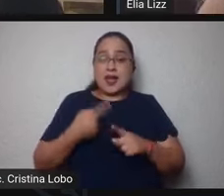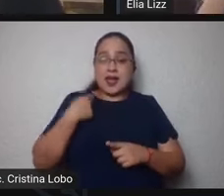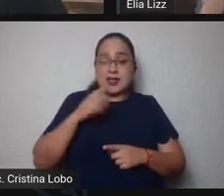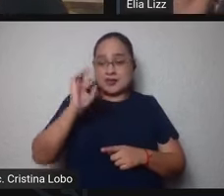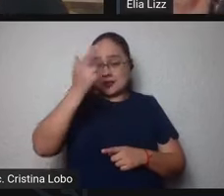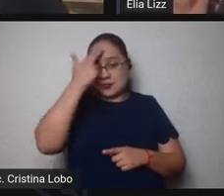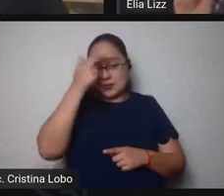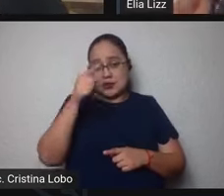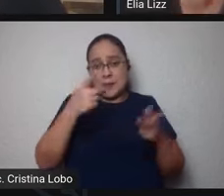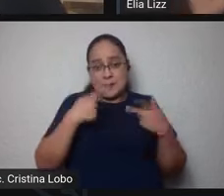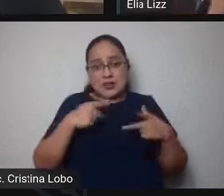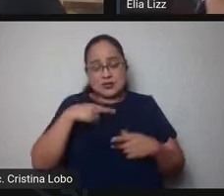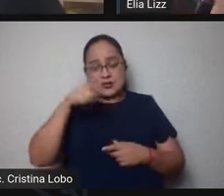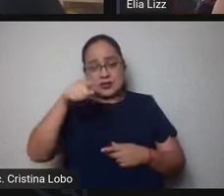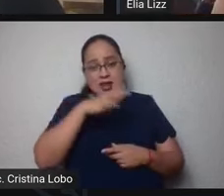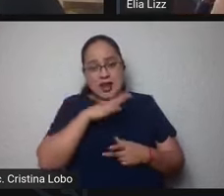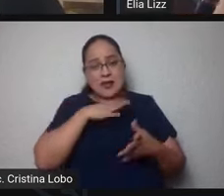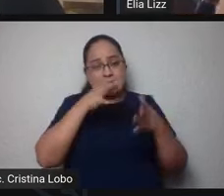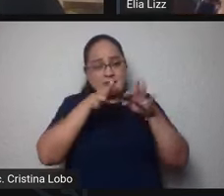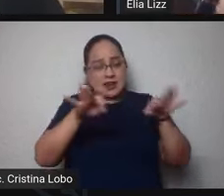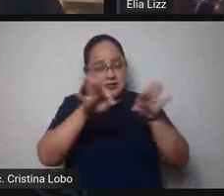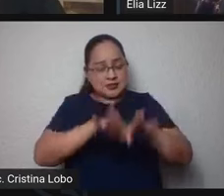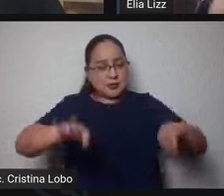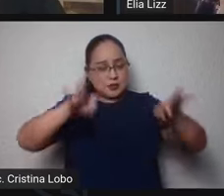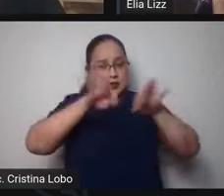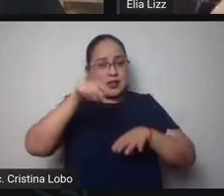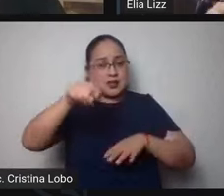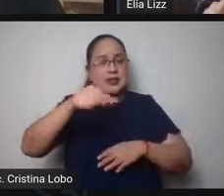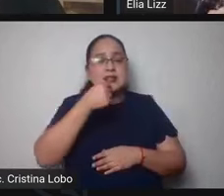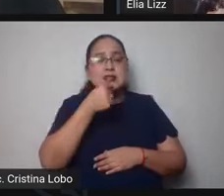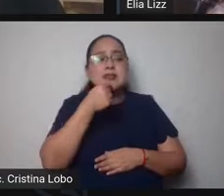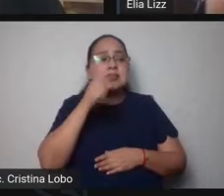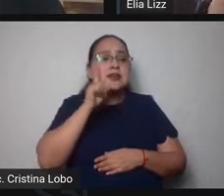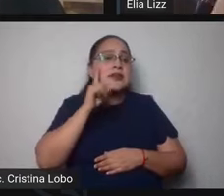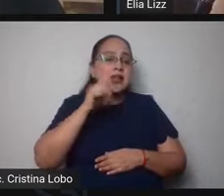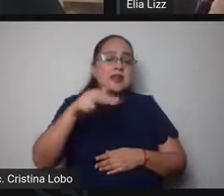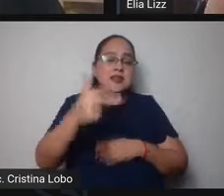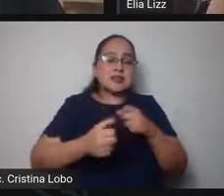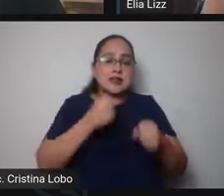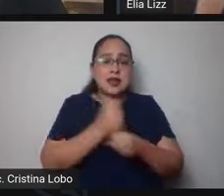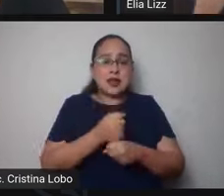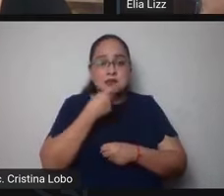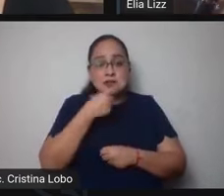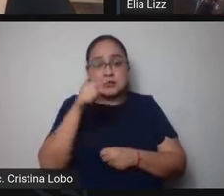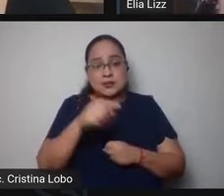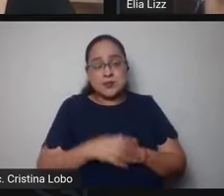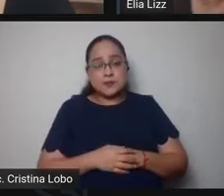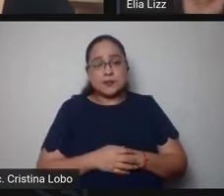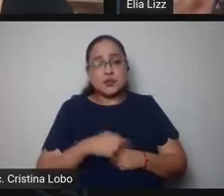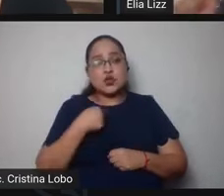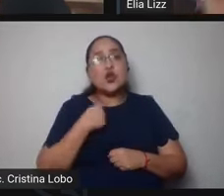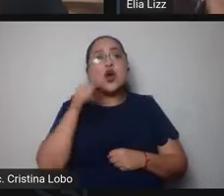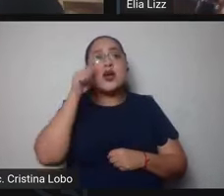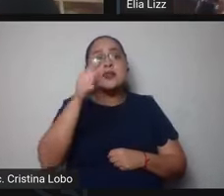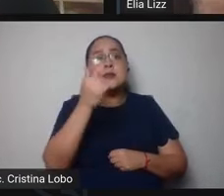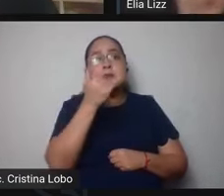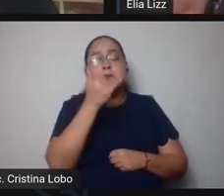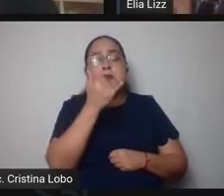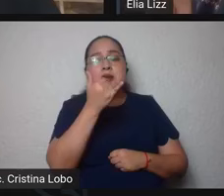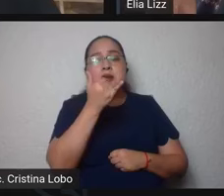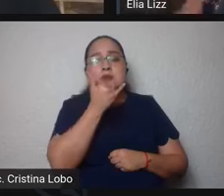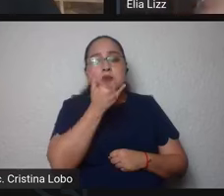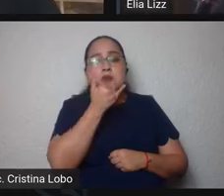personas que lo tengan, una frase bien interesante de una chiquita de 13 años, que decía, te perdono no porque me lo merezco, no